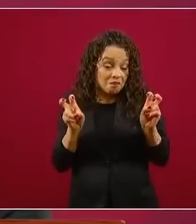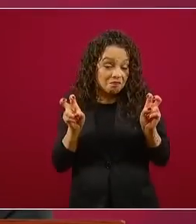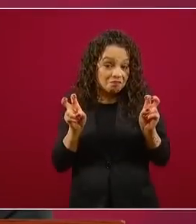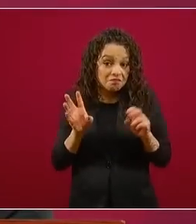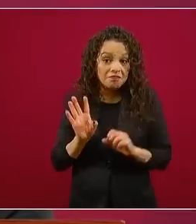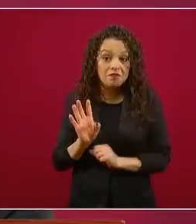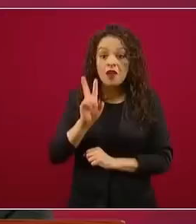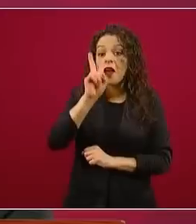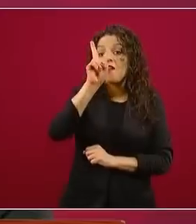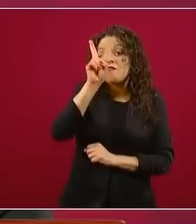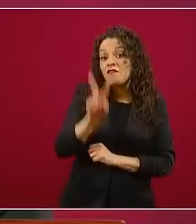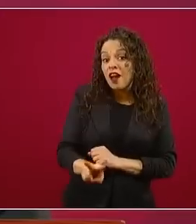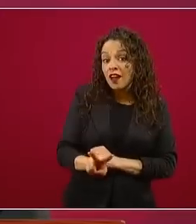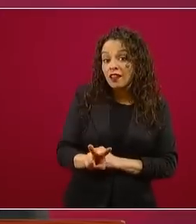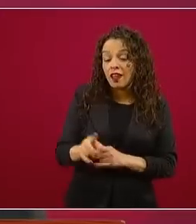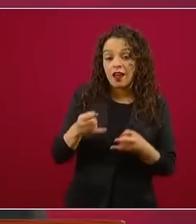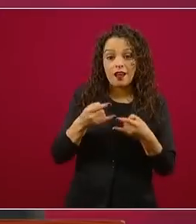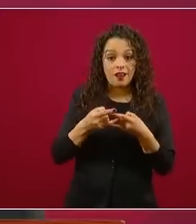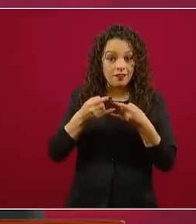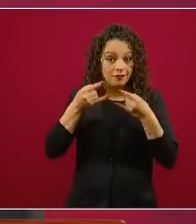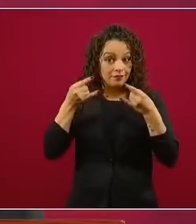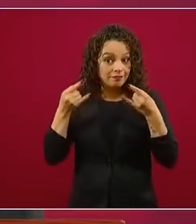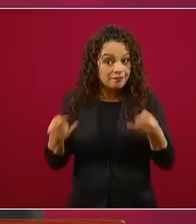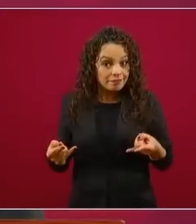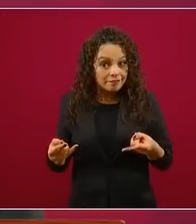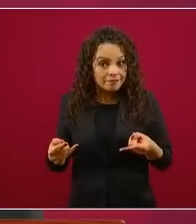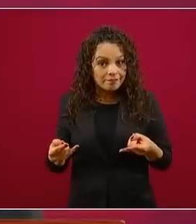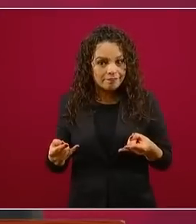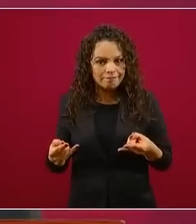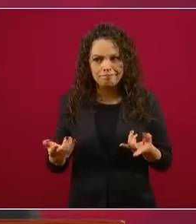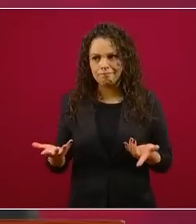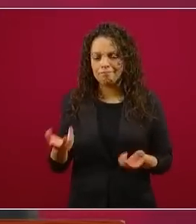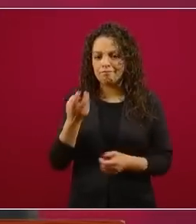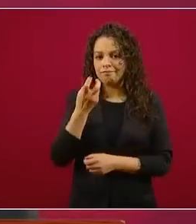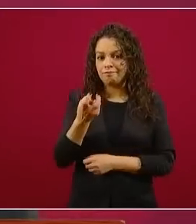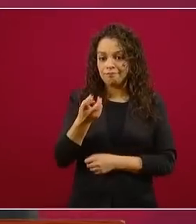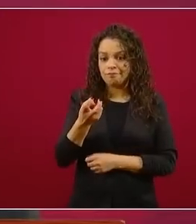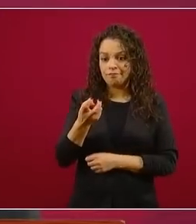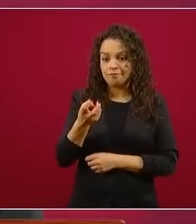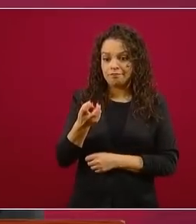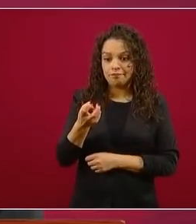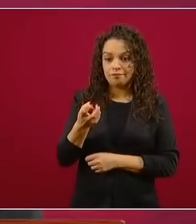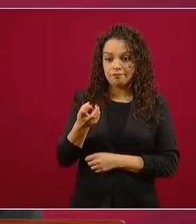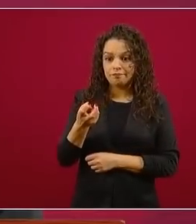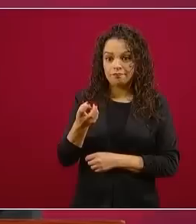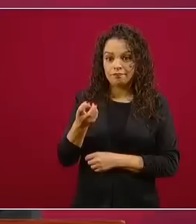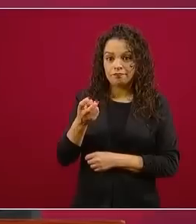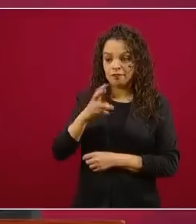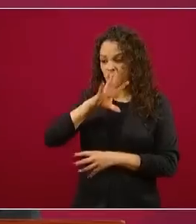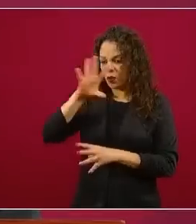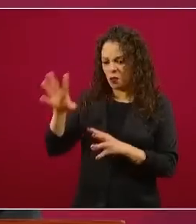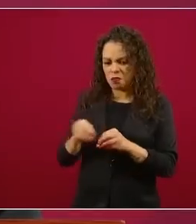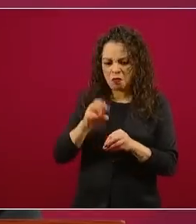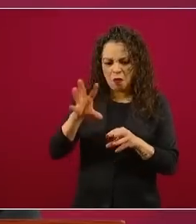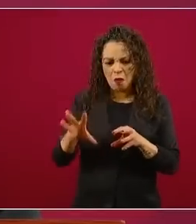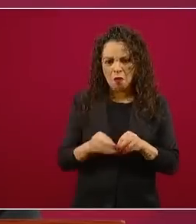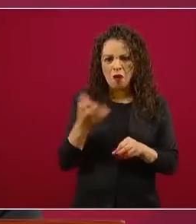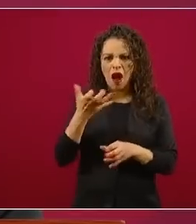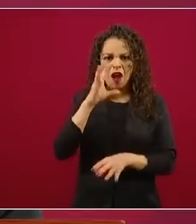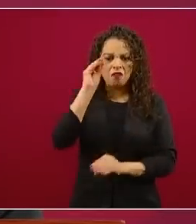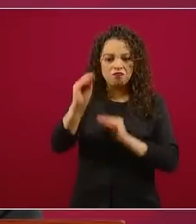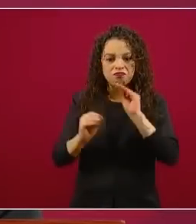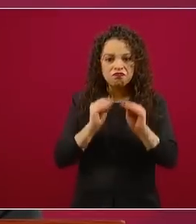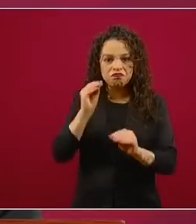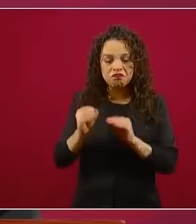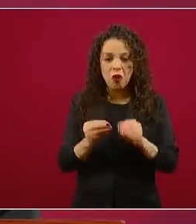verdad histórica. O sea, todo esto que fabricaron acerca de